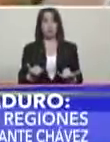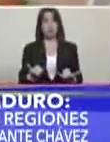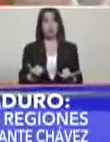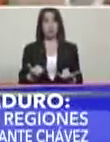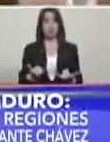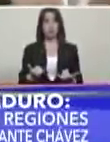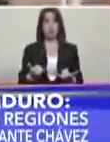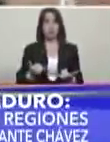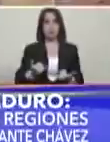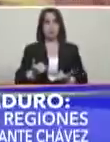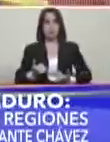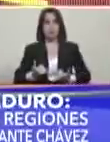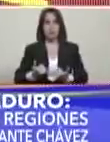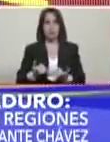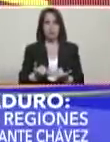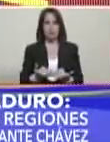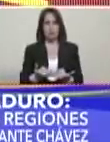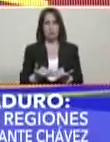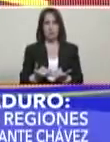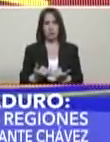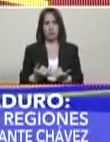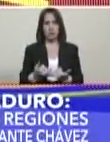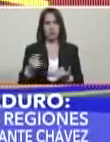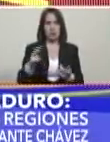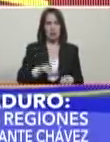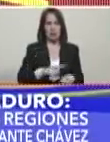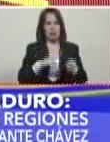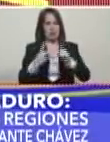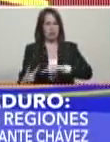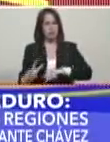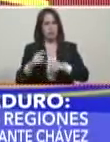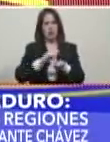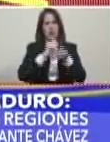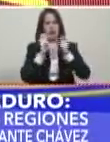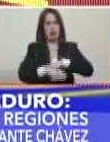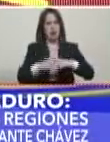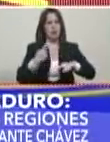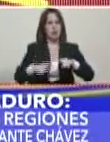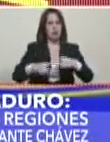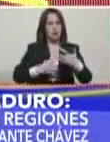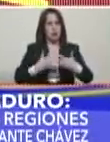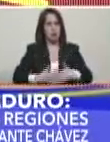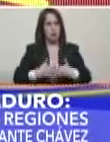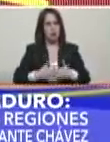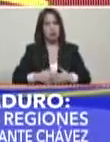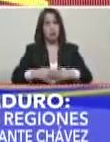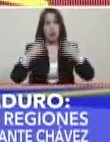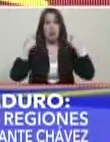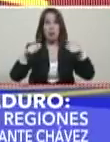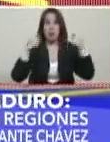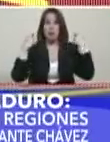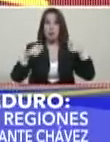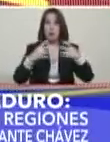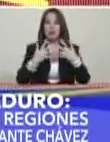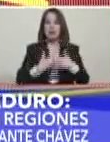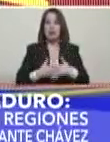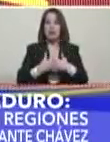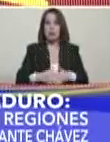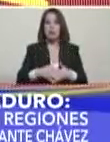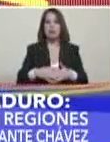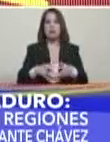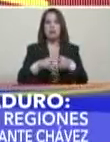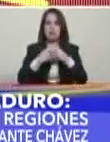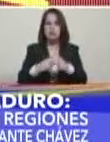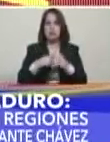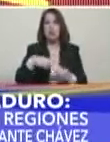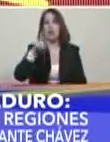Se somete la aprobación de la transferencia del Complejo Industrial Procesador de Plástico de Autopartes Ocumare.